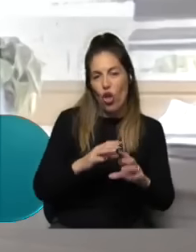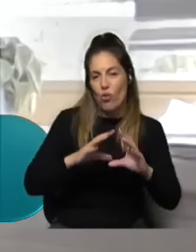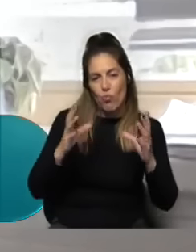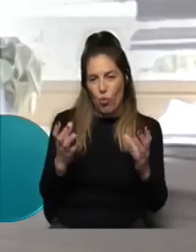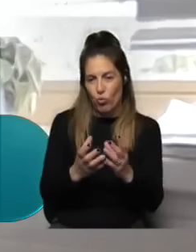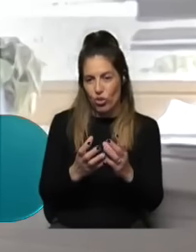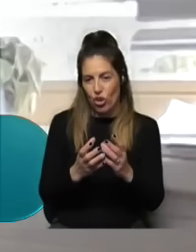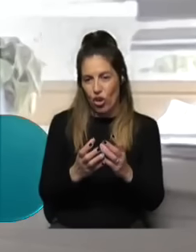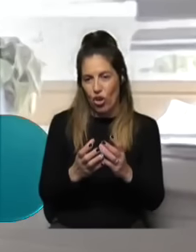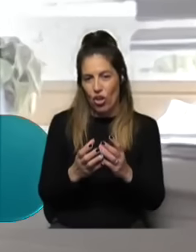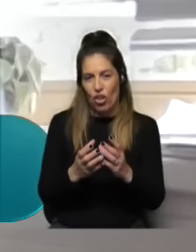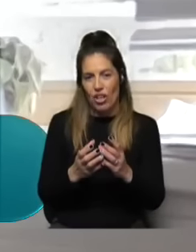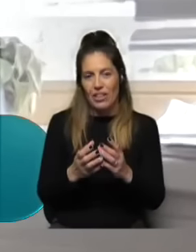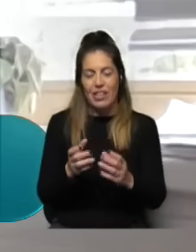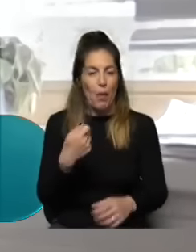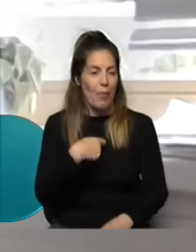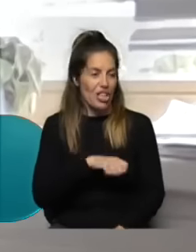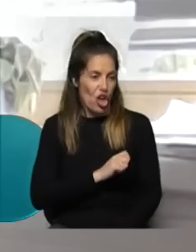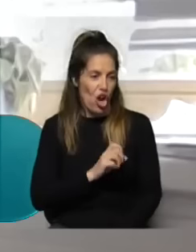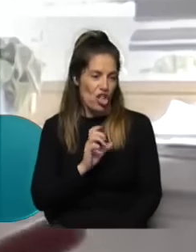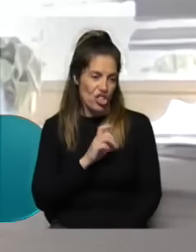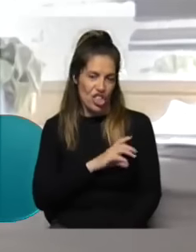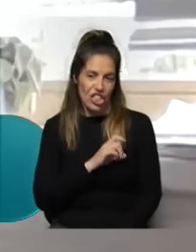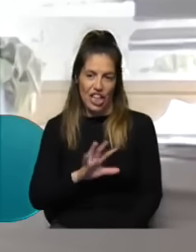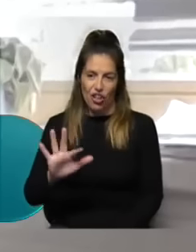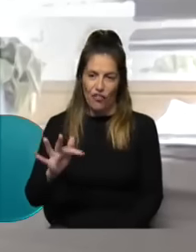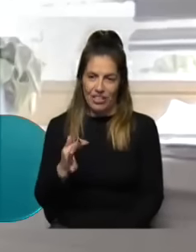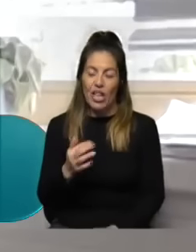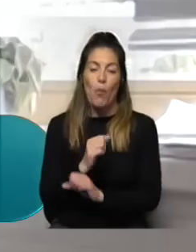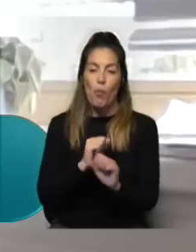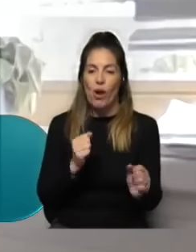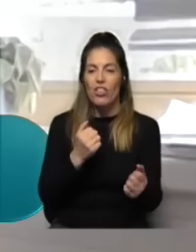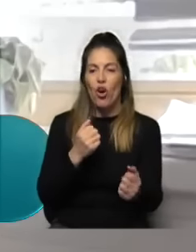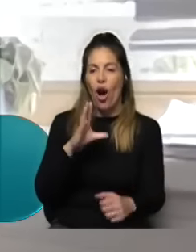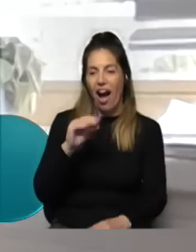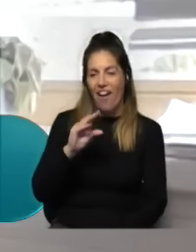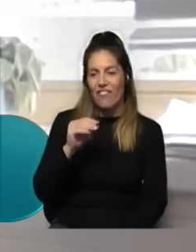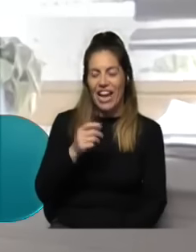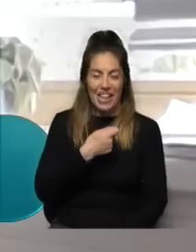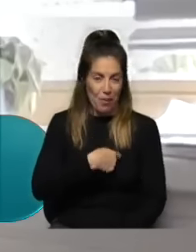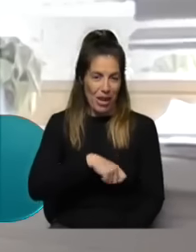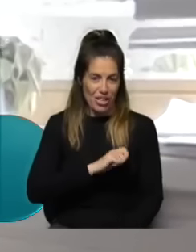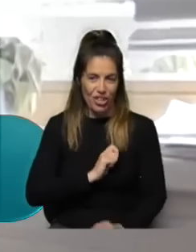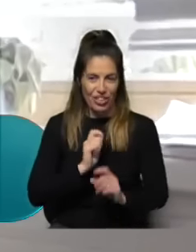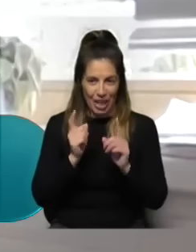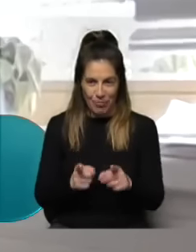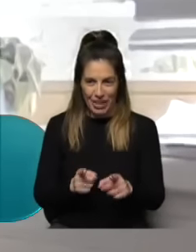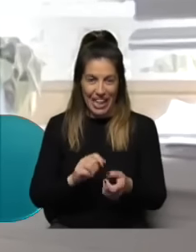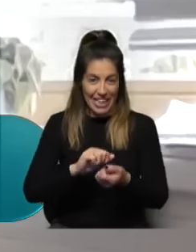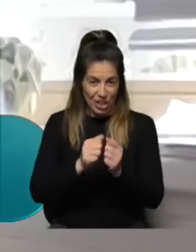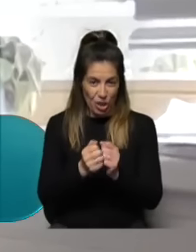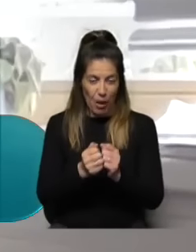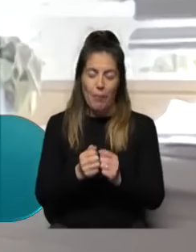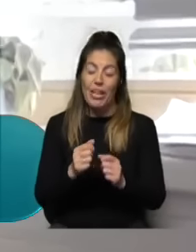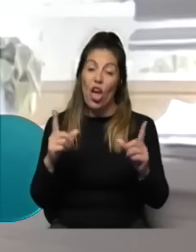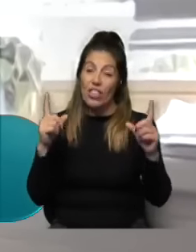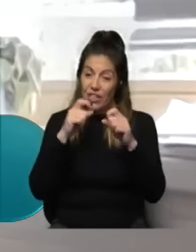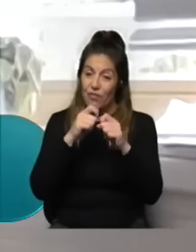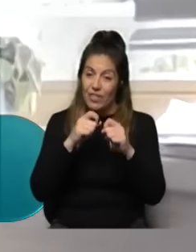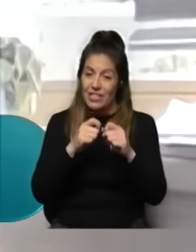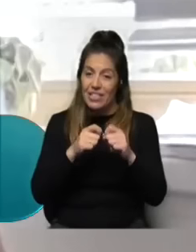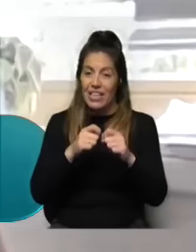hay español, chileno, franceses. Por suerte puedo hablar un poco de español. Pero bueno, es difícil estar fuera del Uruguay, sobre